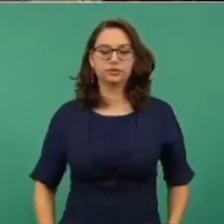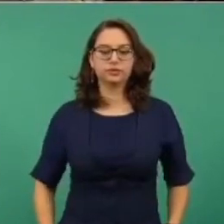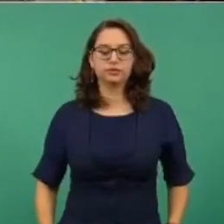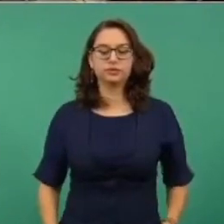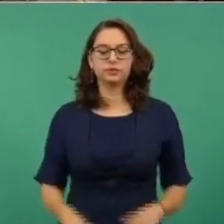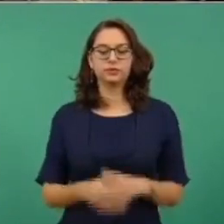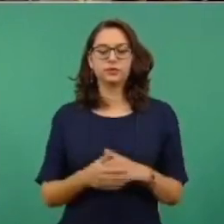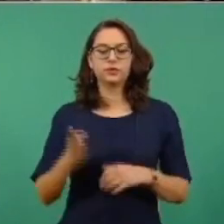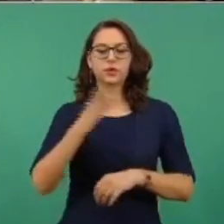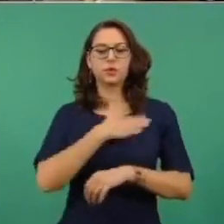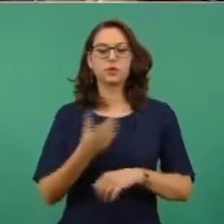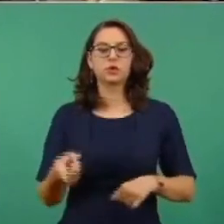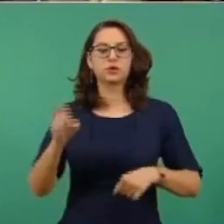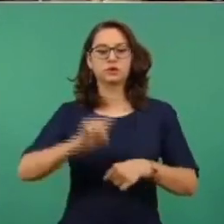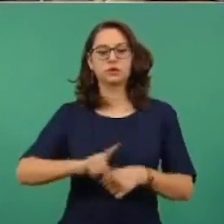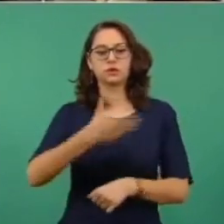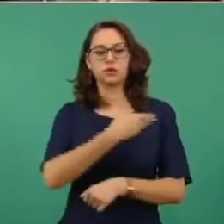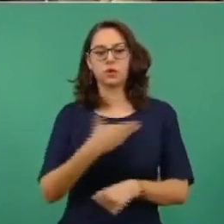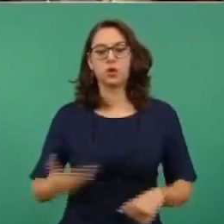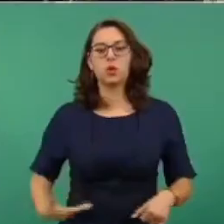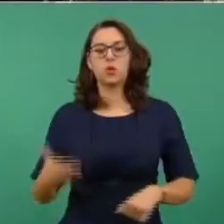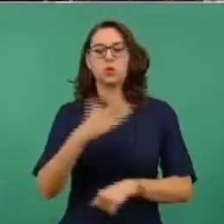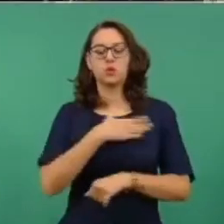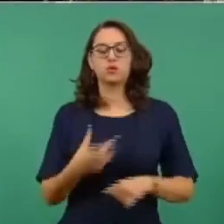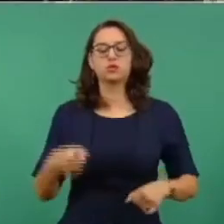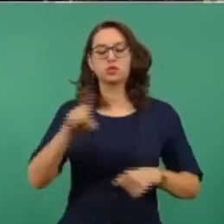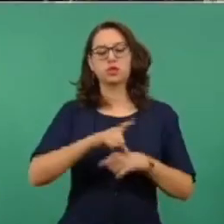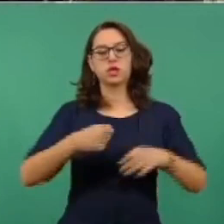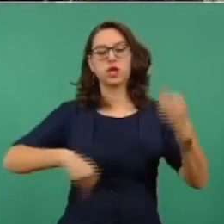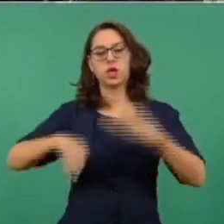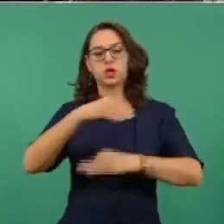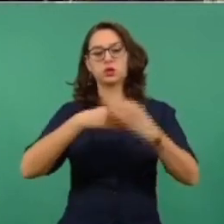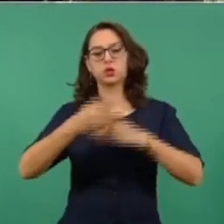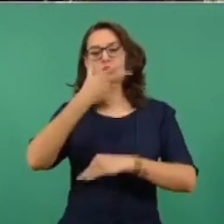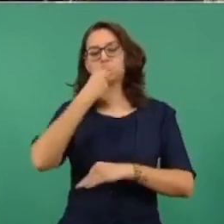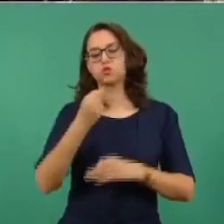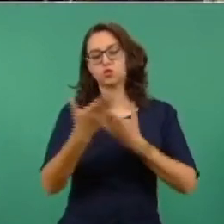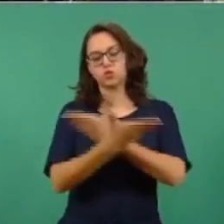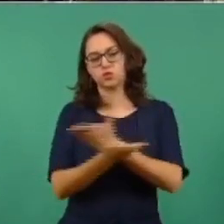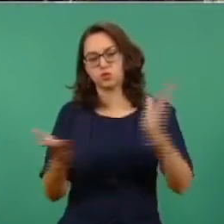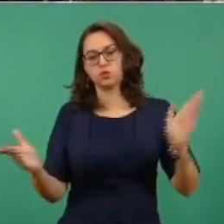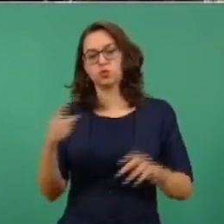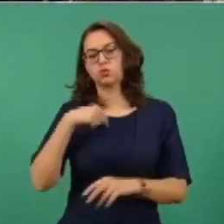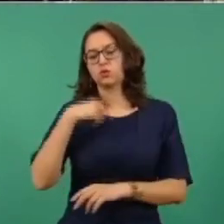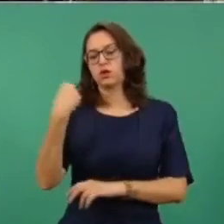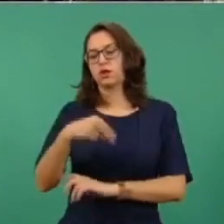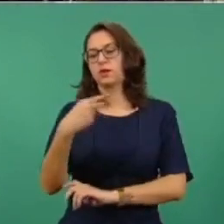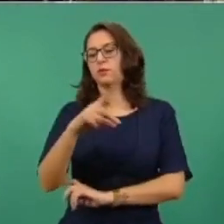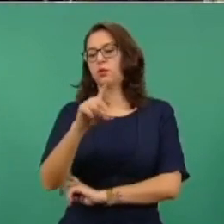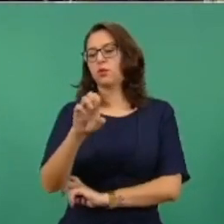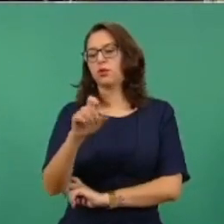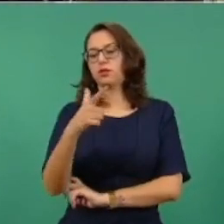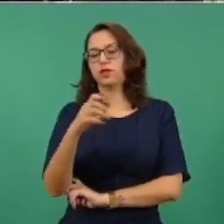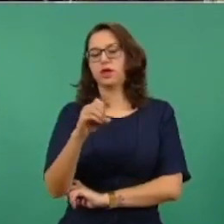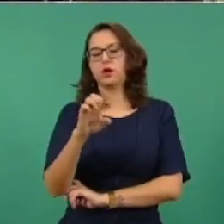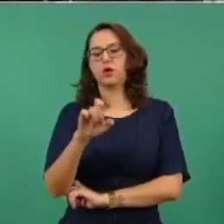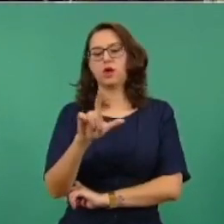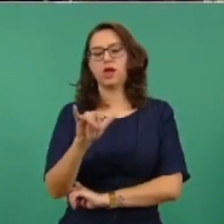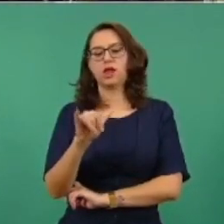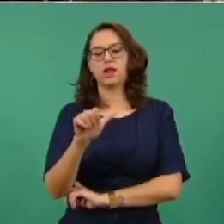Buenos días, señor presidente. Buenos días a todas y a todos. Diego Elías Cedillo, de Tabasco Hoy, Campeche Hoy, Quintana